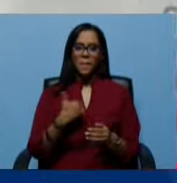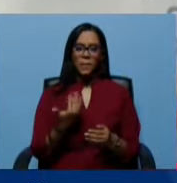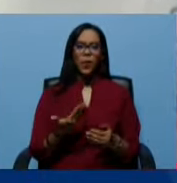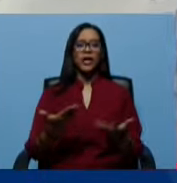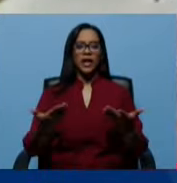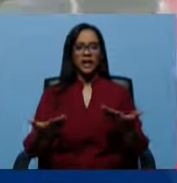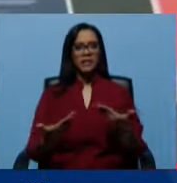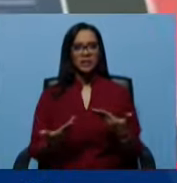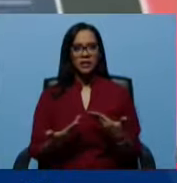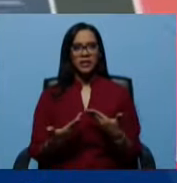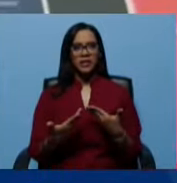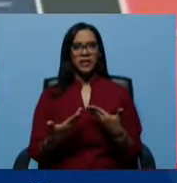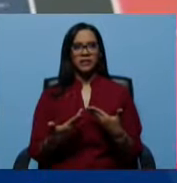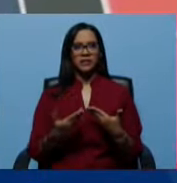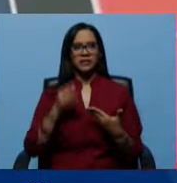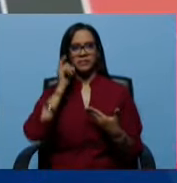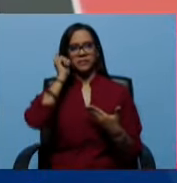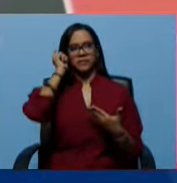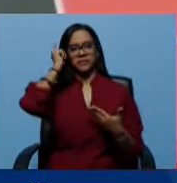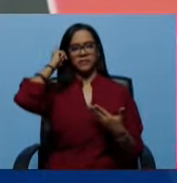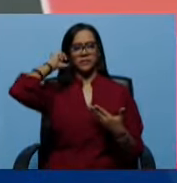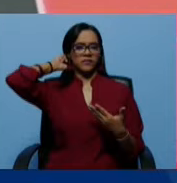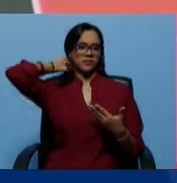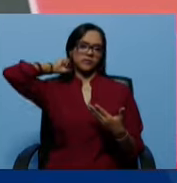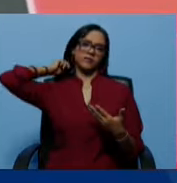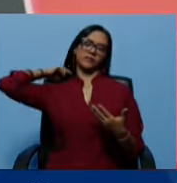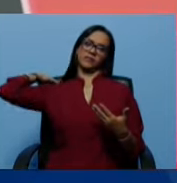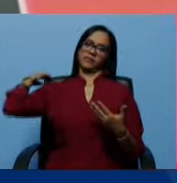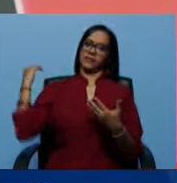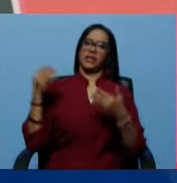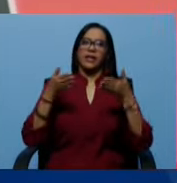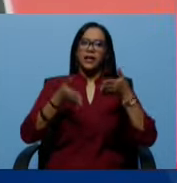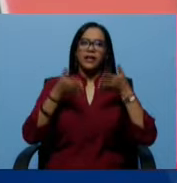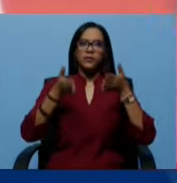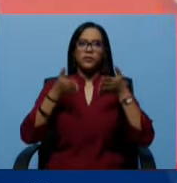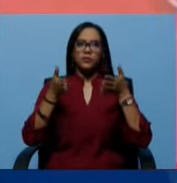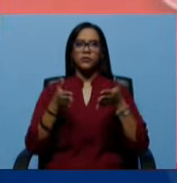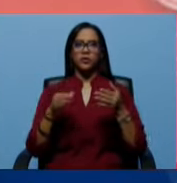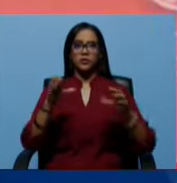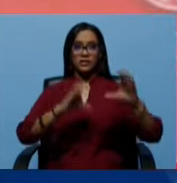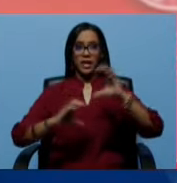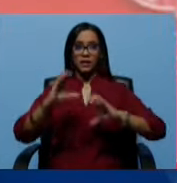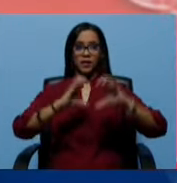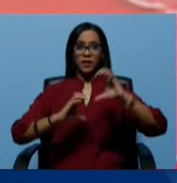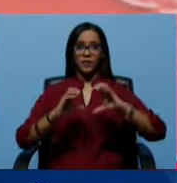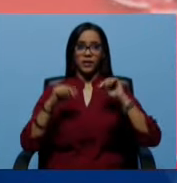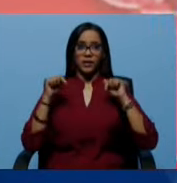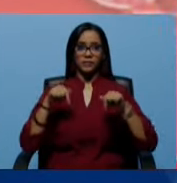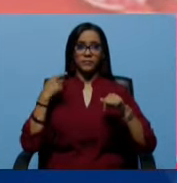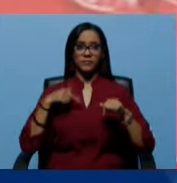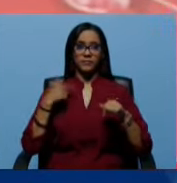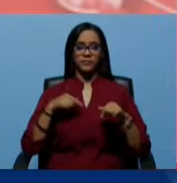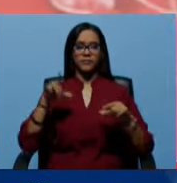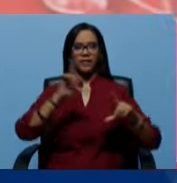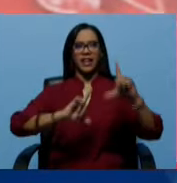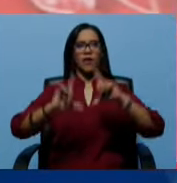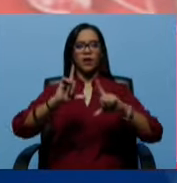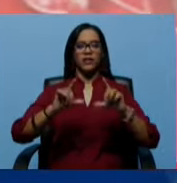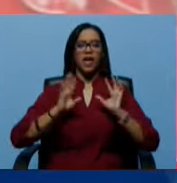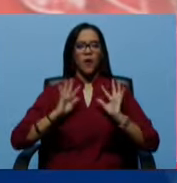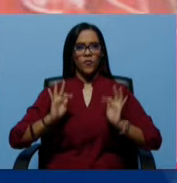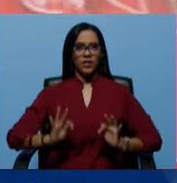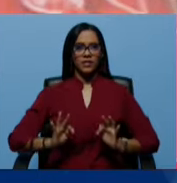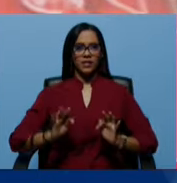recibir la instrucción científica. Pero mire, aquí tenemos ahora el laboratorio de física